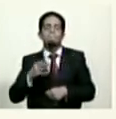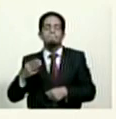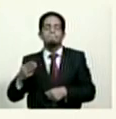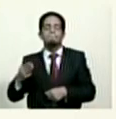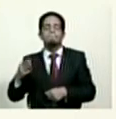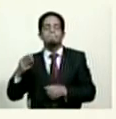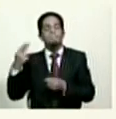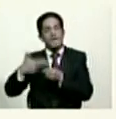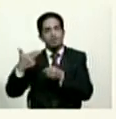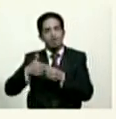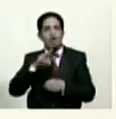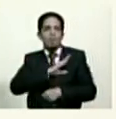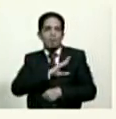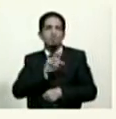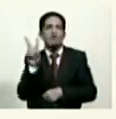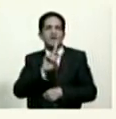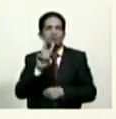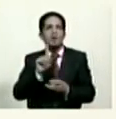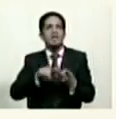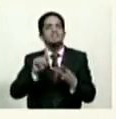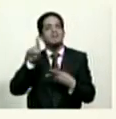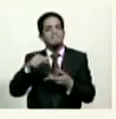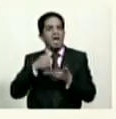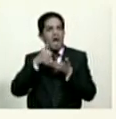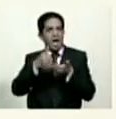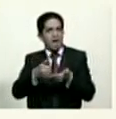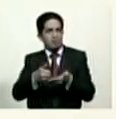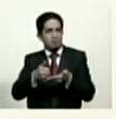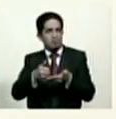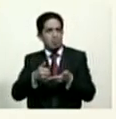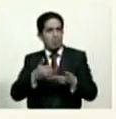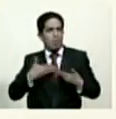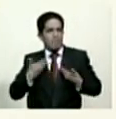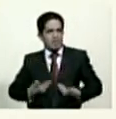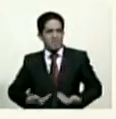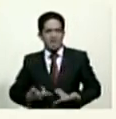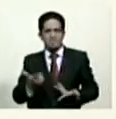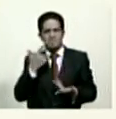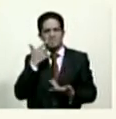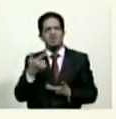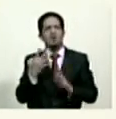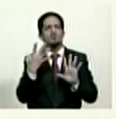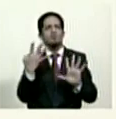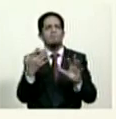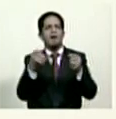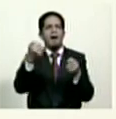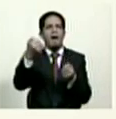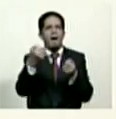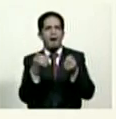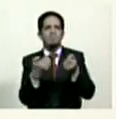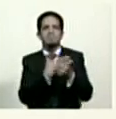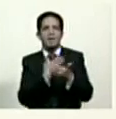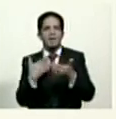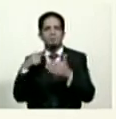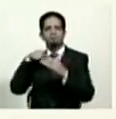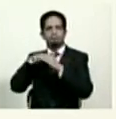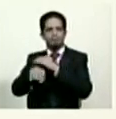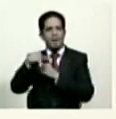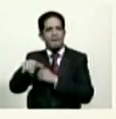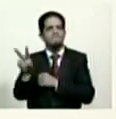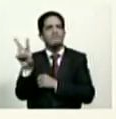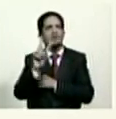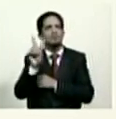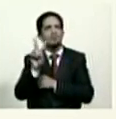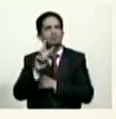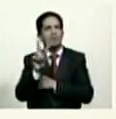la supuesta ayuda humanitaria, que también calificaba como un show de 9 gandolas que pretenden ingresar al pueblo venezolano.